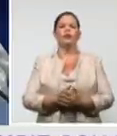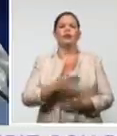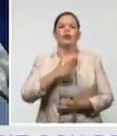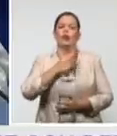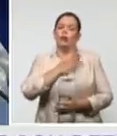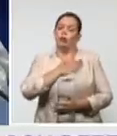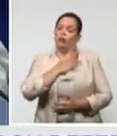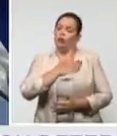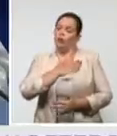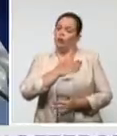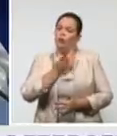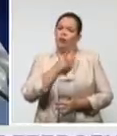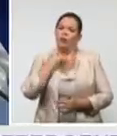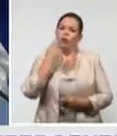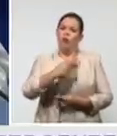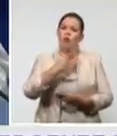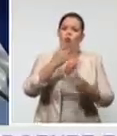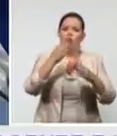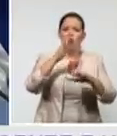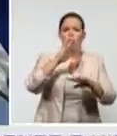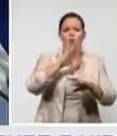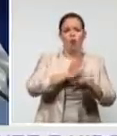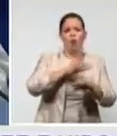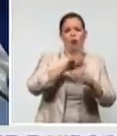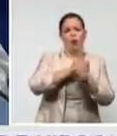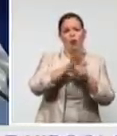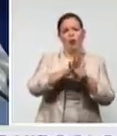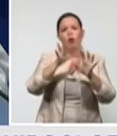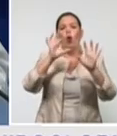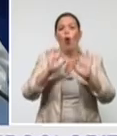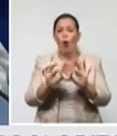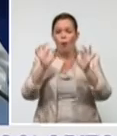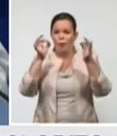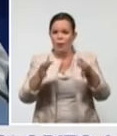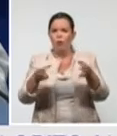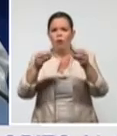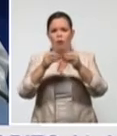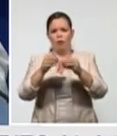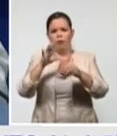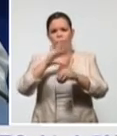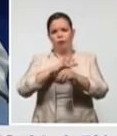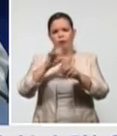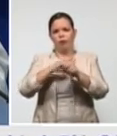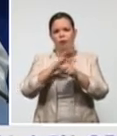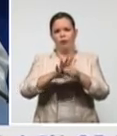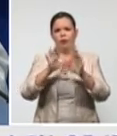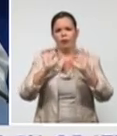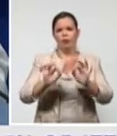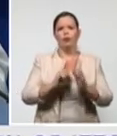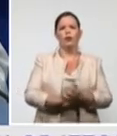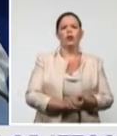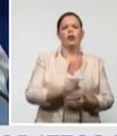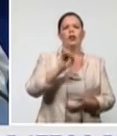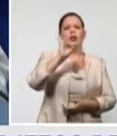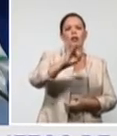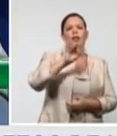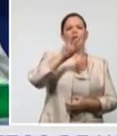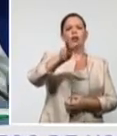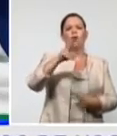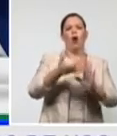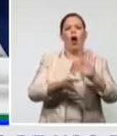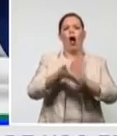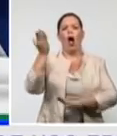COVID. Los 2 evacuados que siempre mencionamos, 72 altas en el día de ayer,